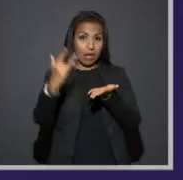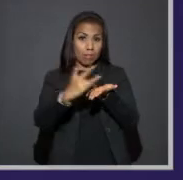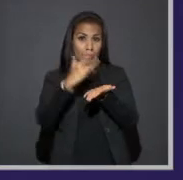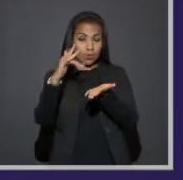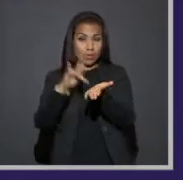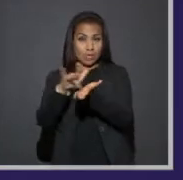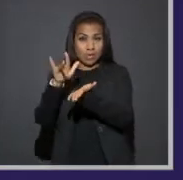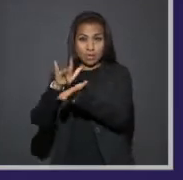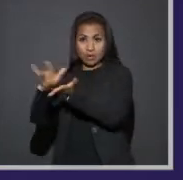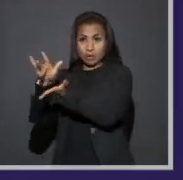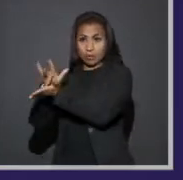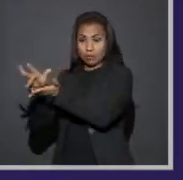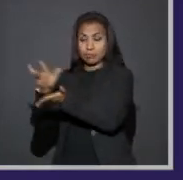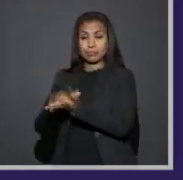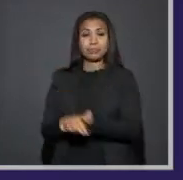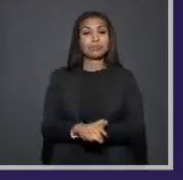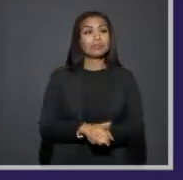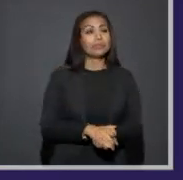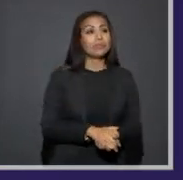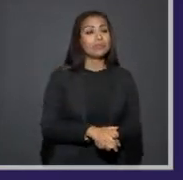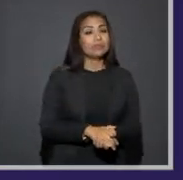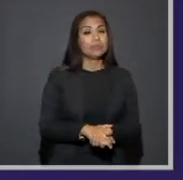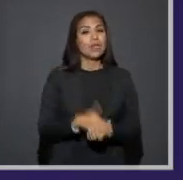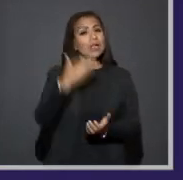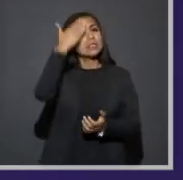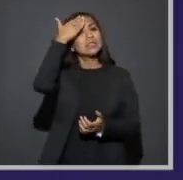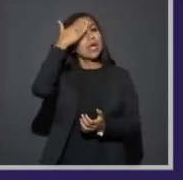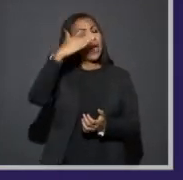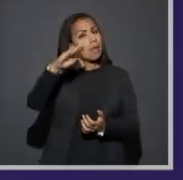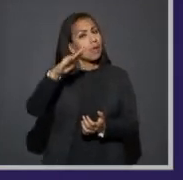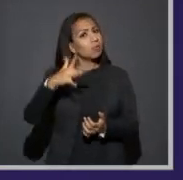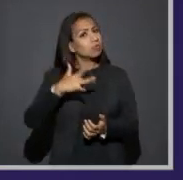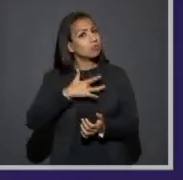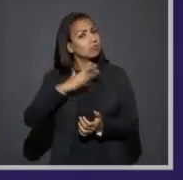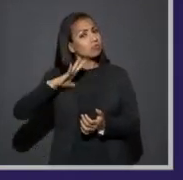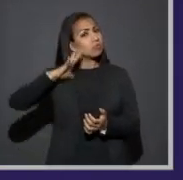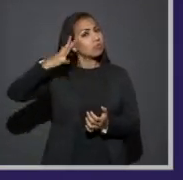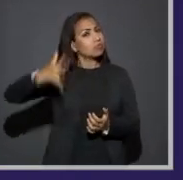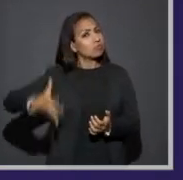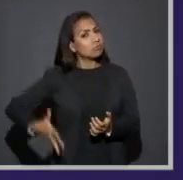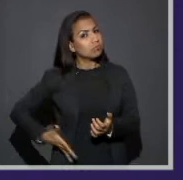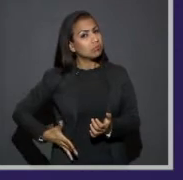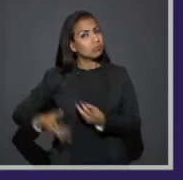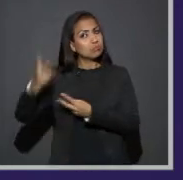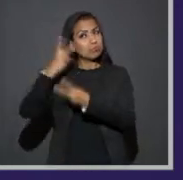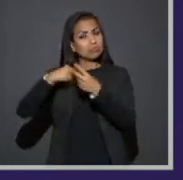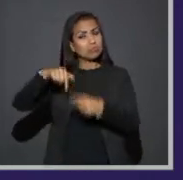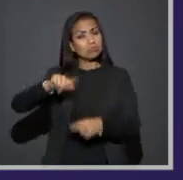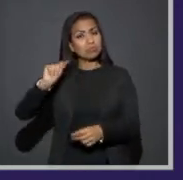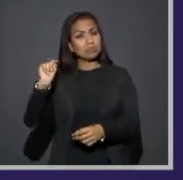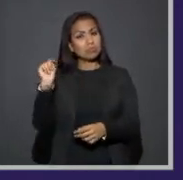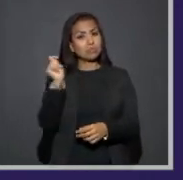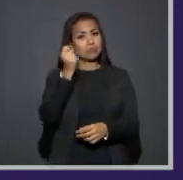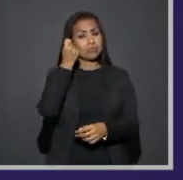estas iniciativas que son de ustedes. Sabemos que honrarán el nombre de su alma mater, el diálogo